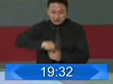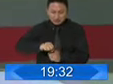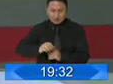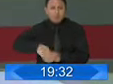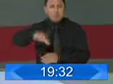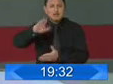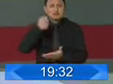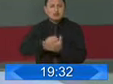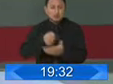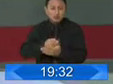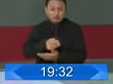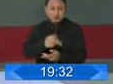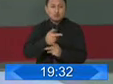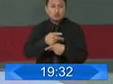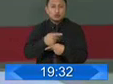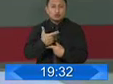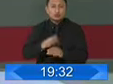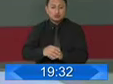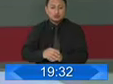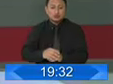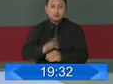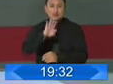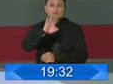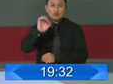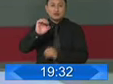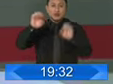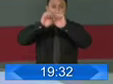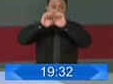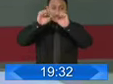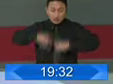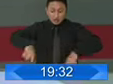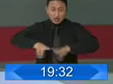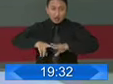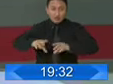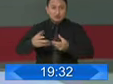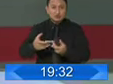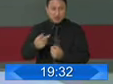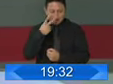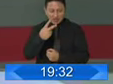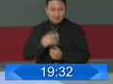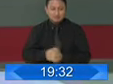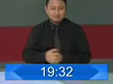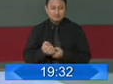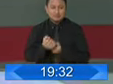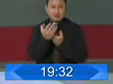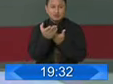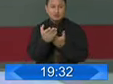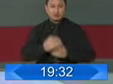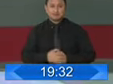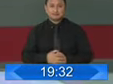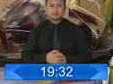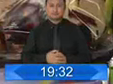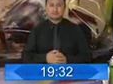país. Estos productos son elaborados por unas 40 pequeñas y medianas empresas. Veamos un informe de Valeria Heredia.